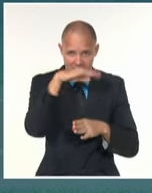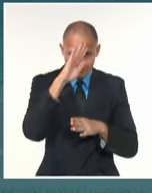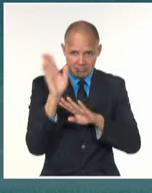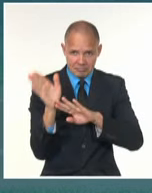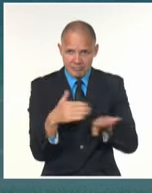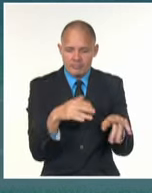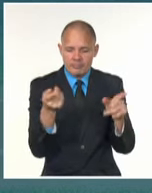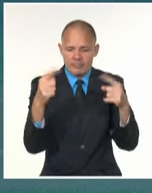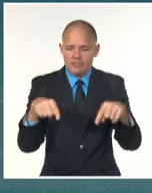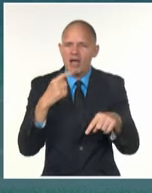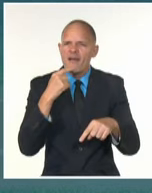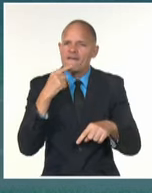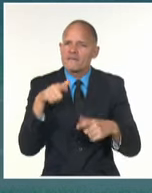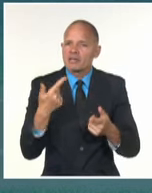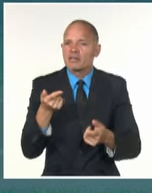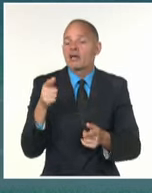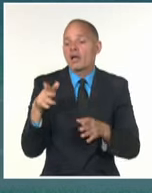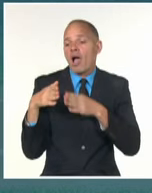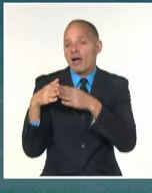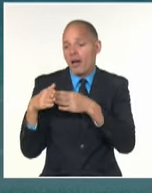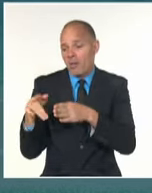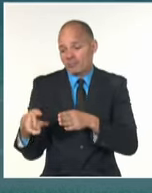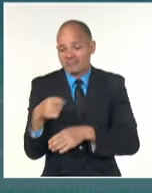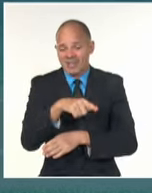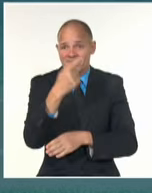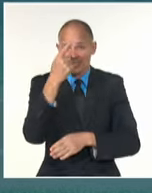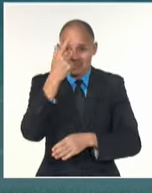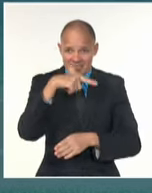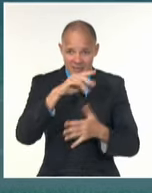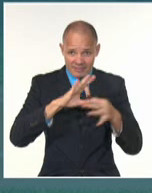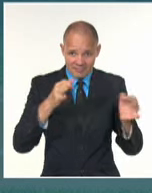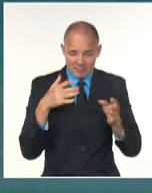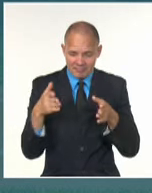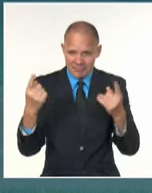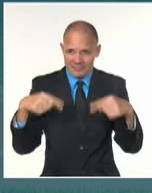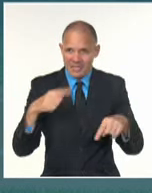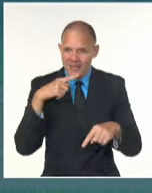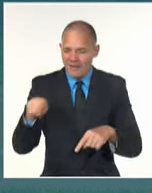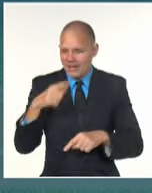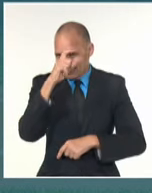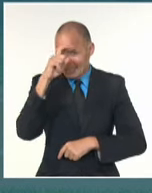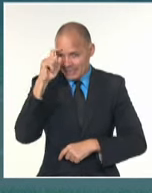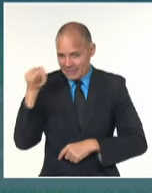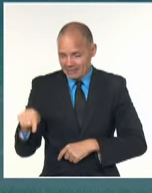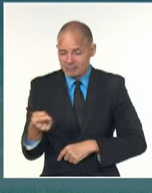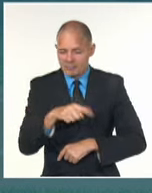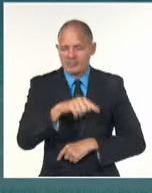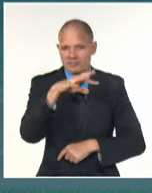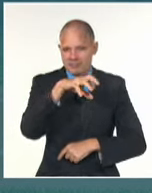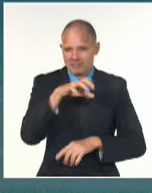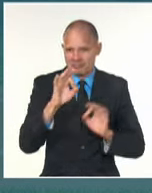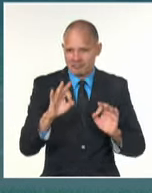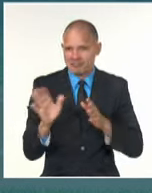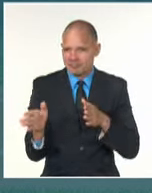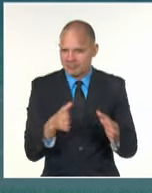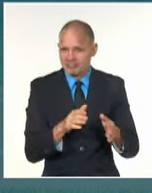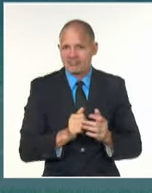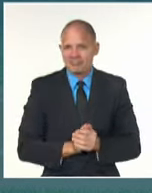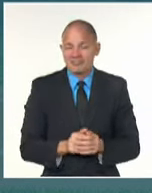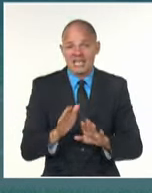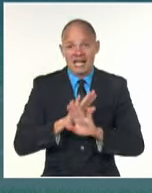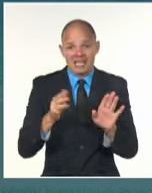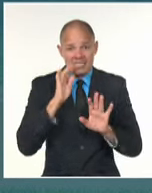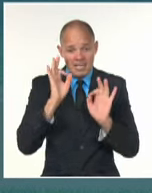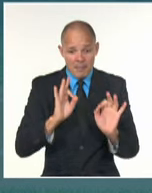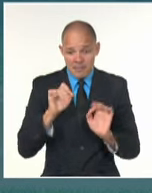el 26 de julio y Pinar del Río enfrentará a Santispíritus en el Parque José Antonio Huelga. Son precisamente los vegueros de